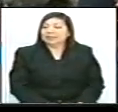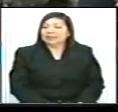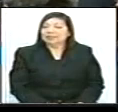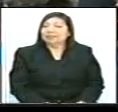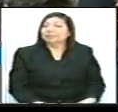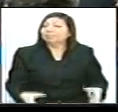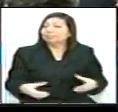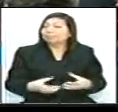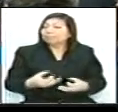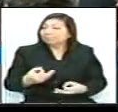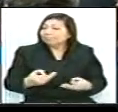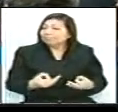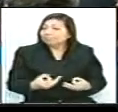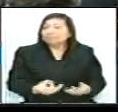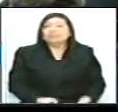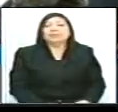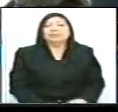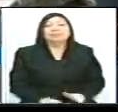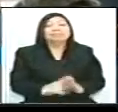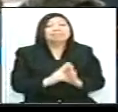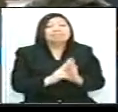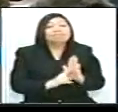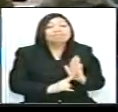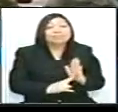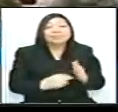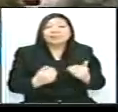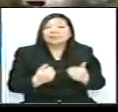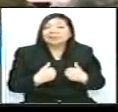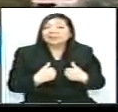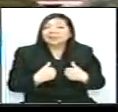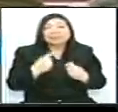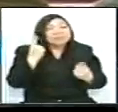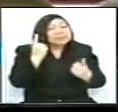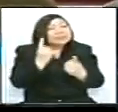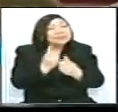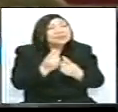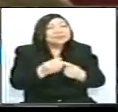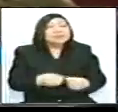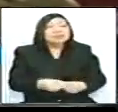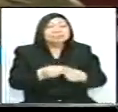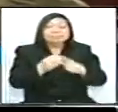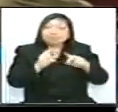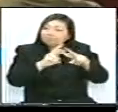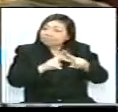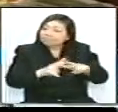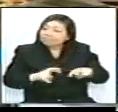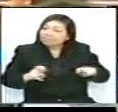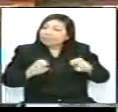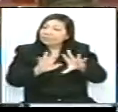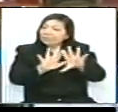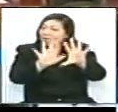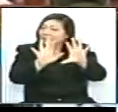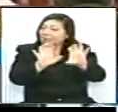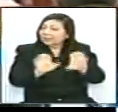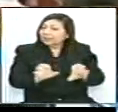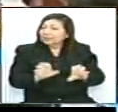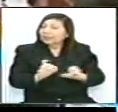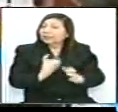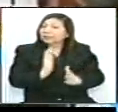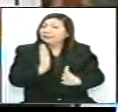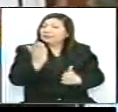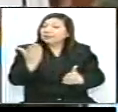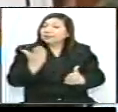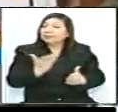la Comisión de Presupuesto y Cuenta General de la República tiene como objetivo principal analizar, evaluar y dictaminar